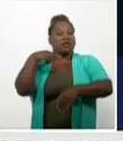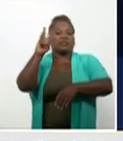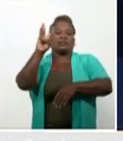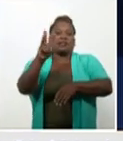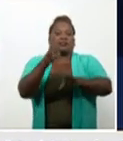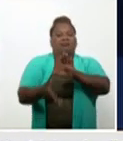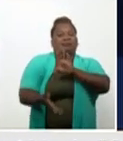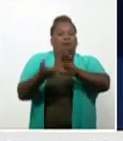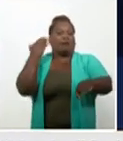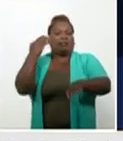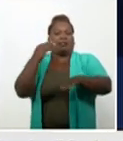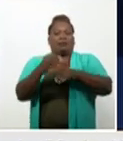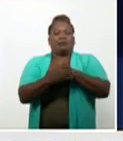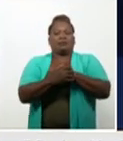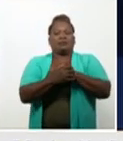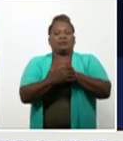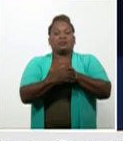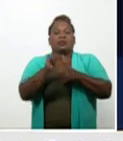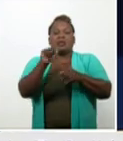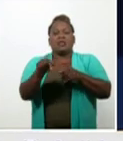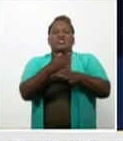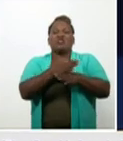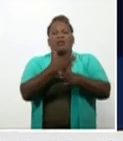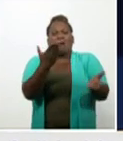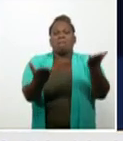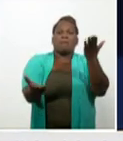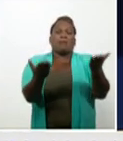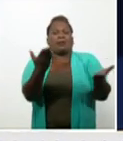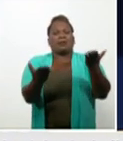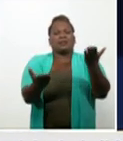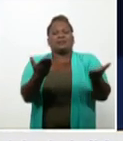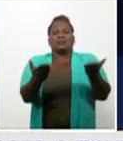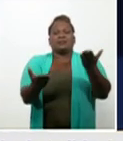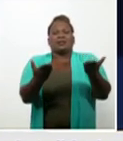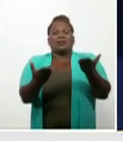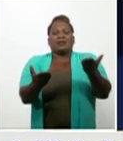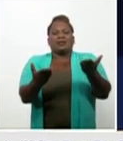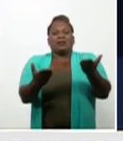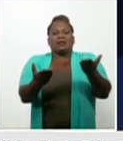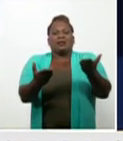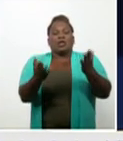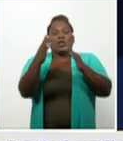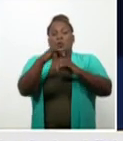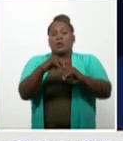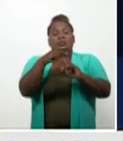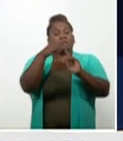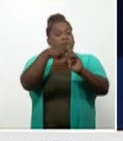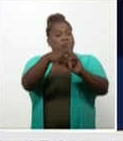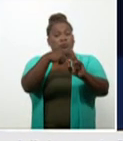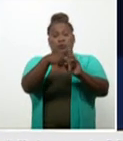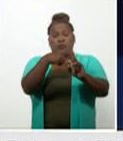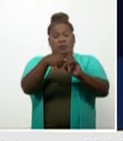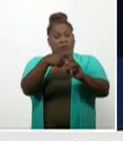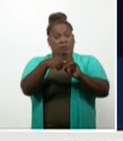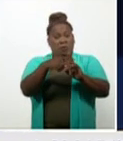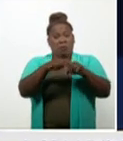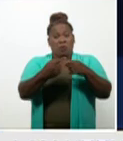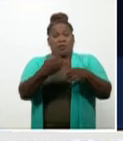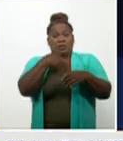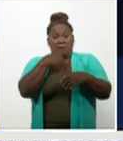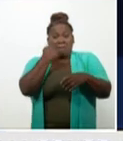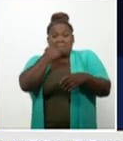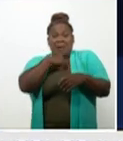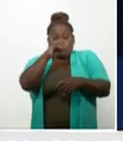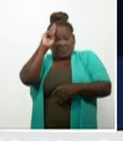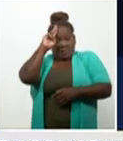cual crea un balance que no es positivo desde el punto de vista de que tenemos más ingresos